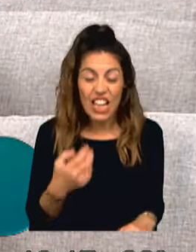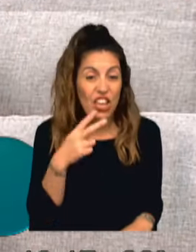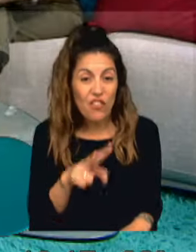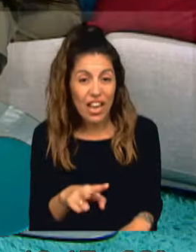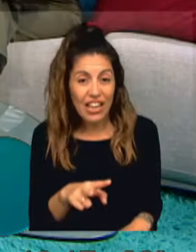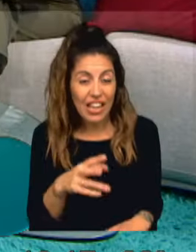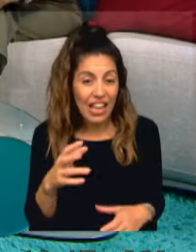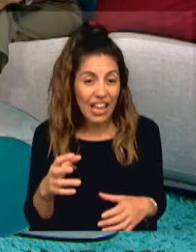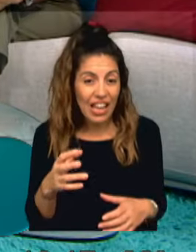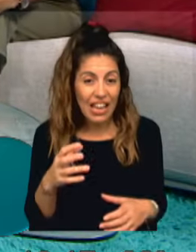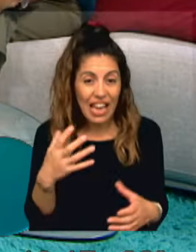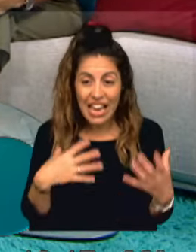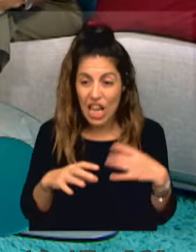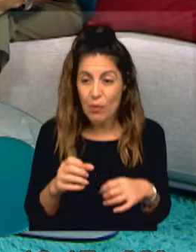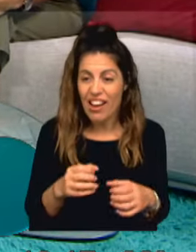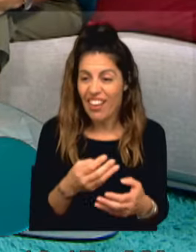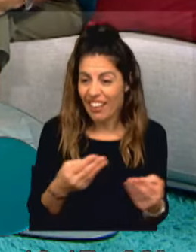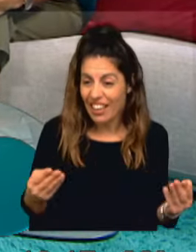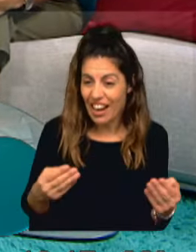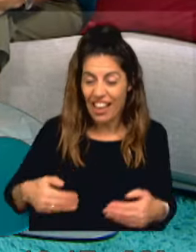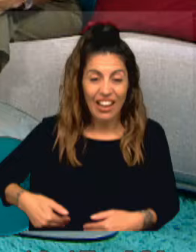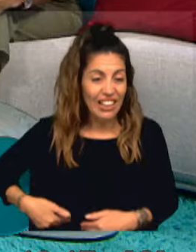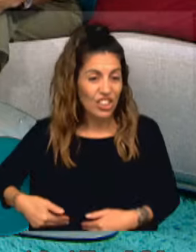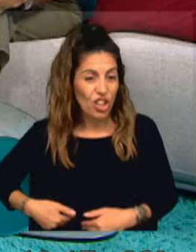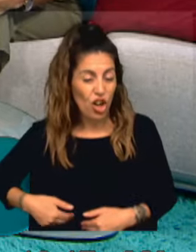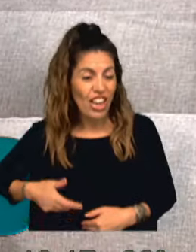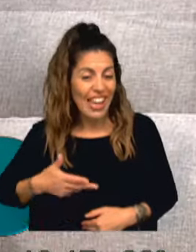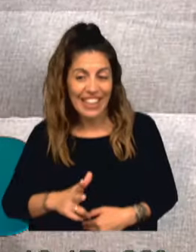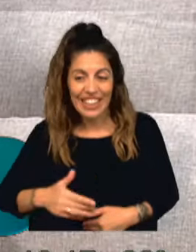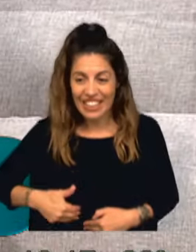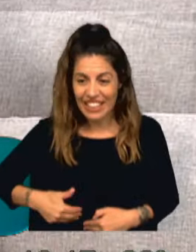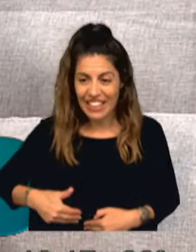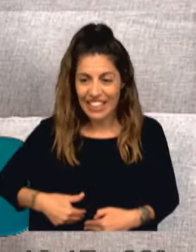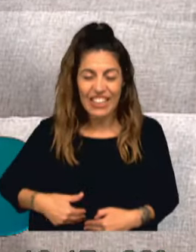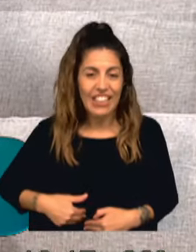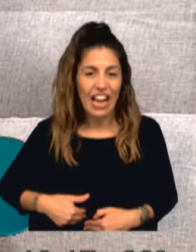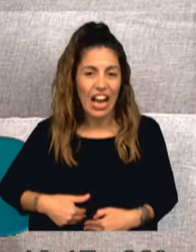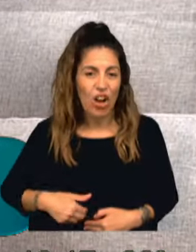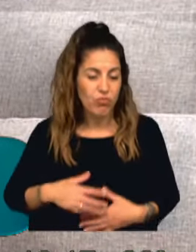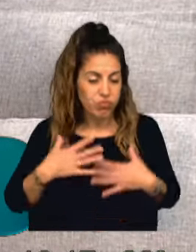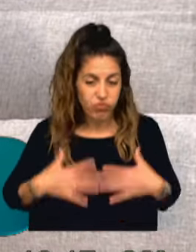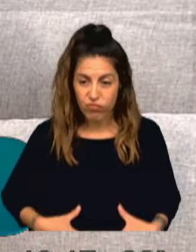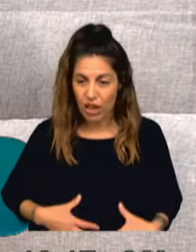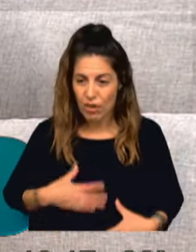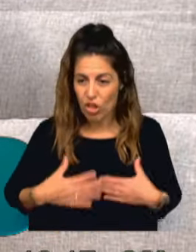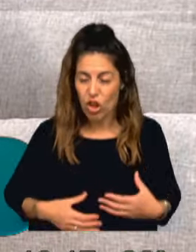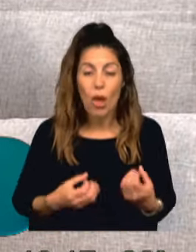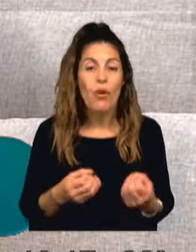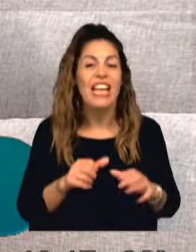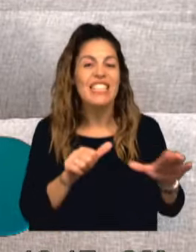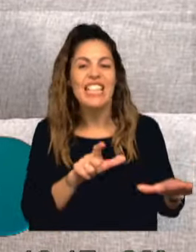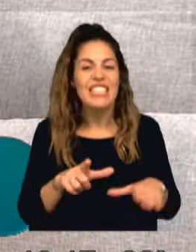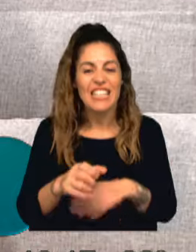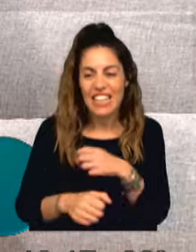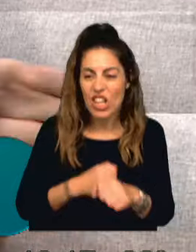animal en general cómo están los riñones cómo está el hígado cómo está su metabolismo y demás porque a los 6 7